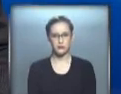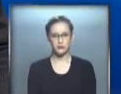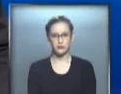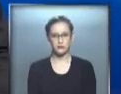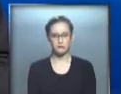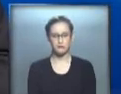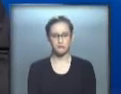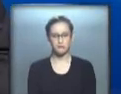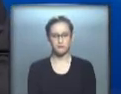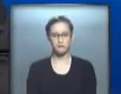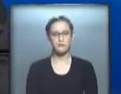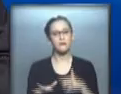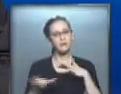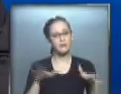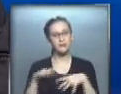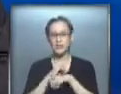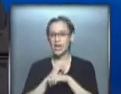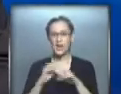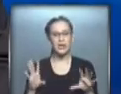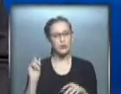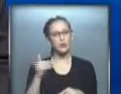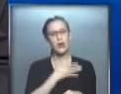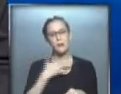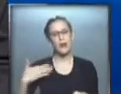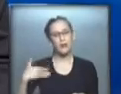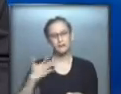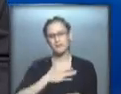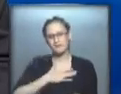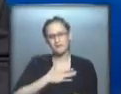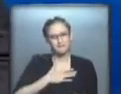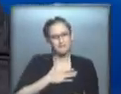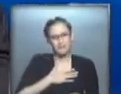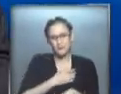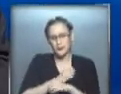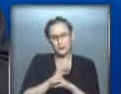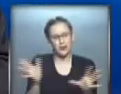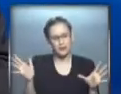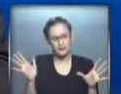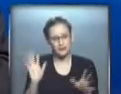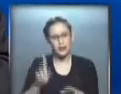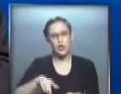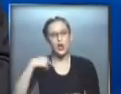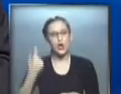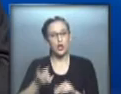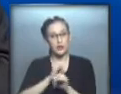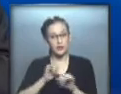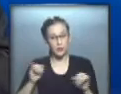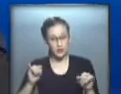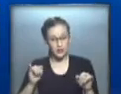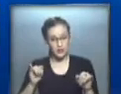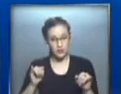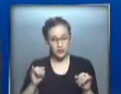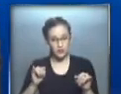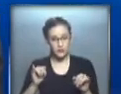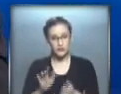bueno esta regla situación de la madre realmente el peor desenlace posible hay otra información que tiene que ver un